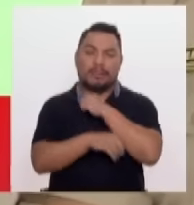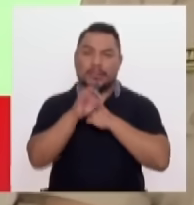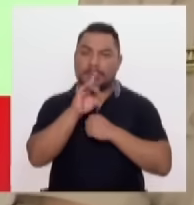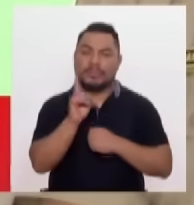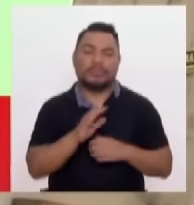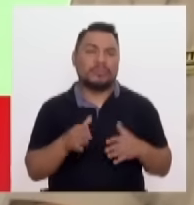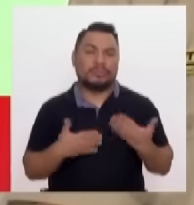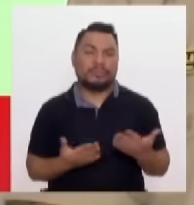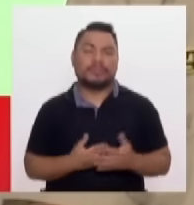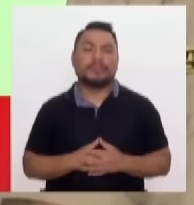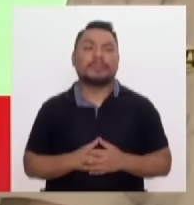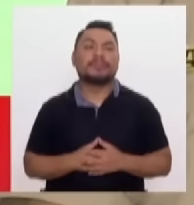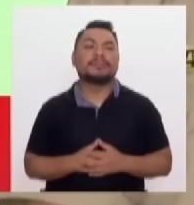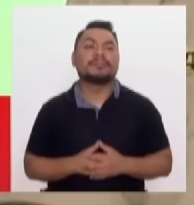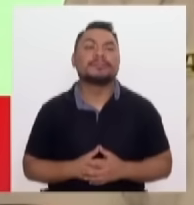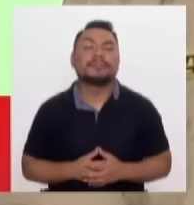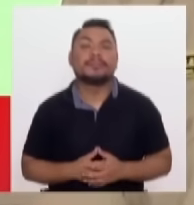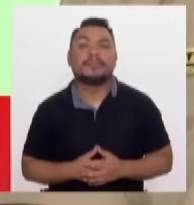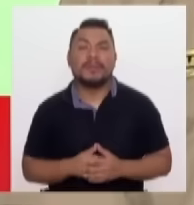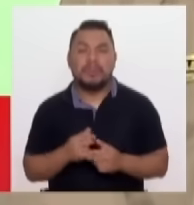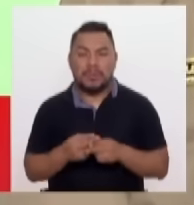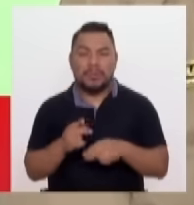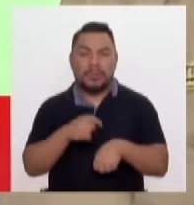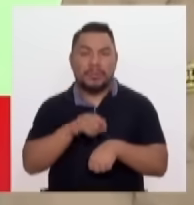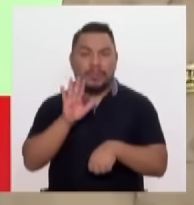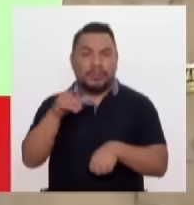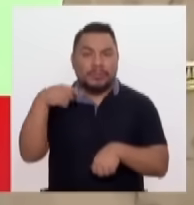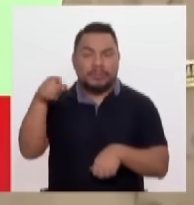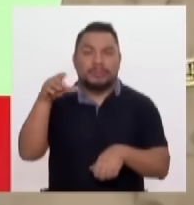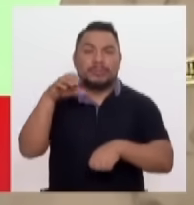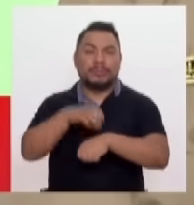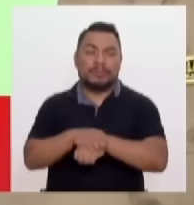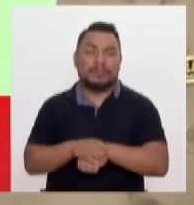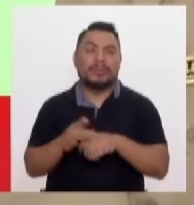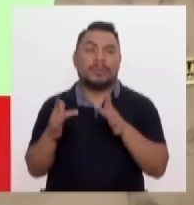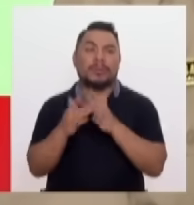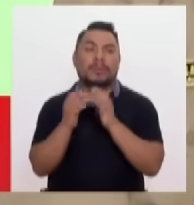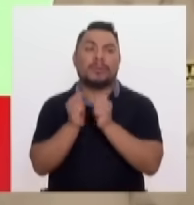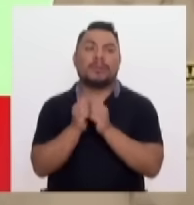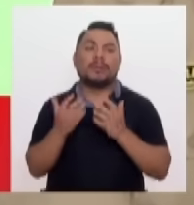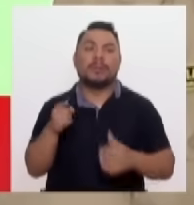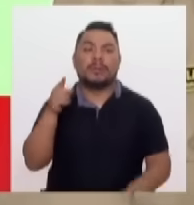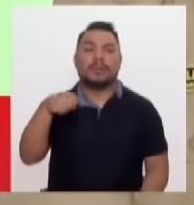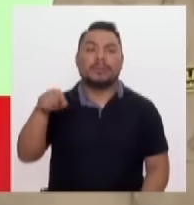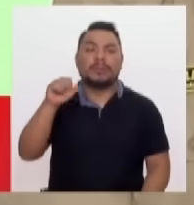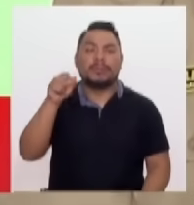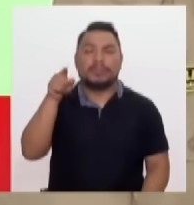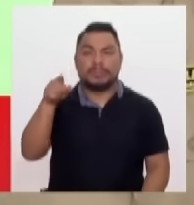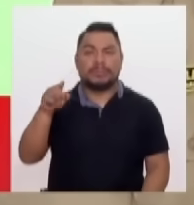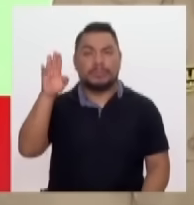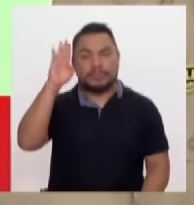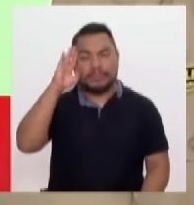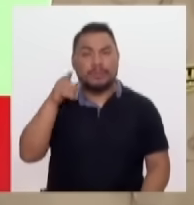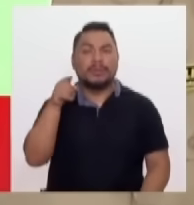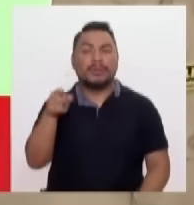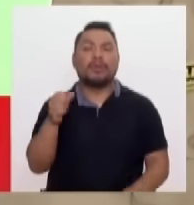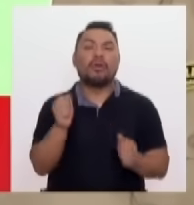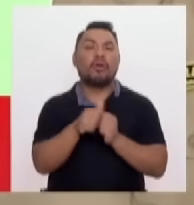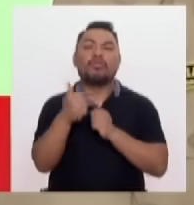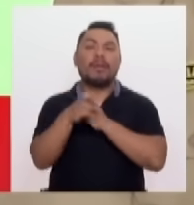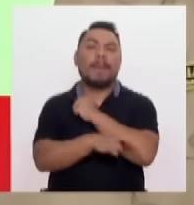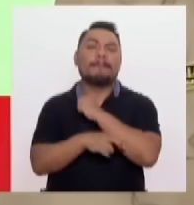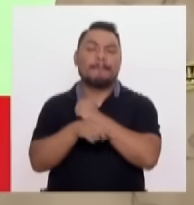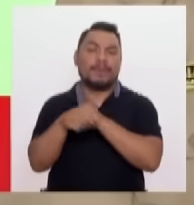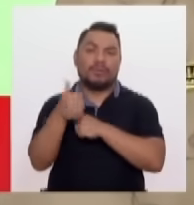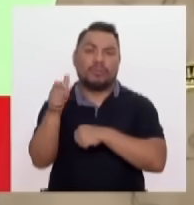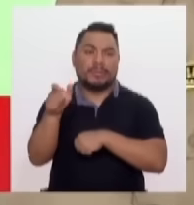no se difunde, pero será horas que será capturado en coordinación también con un país vecino, el otro